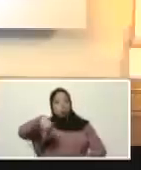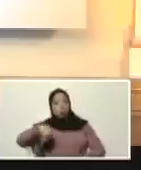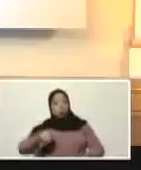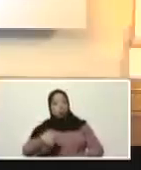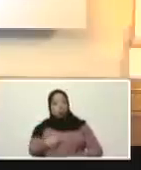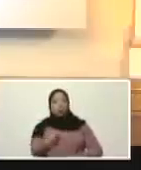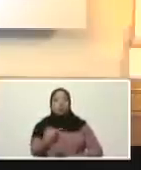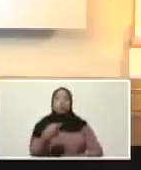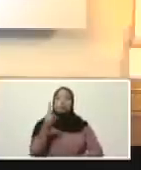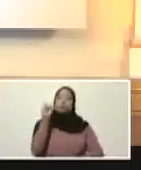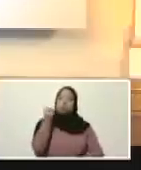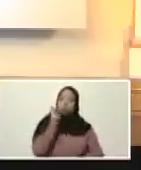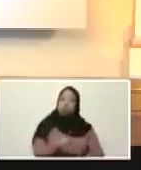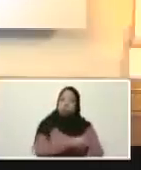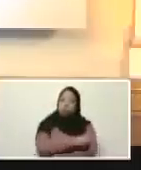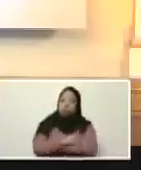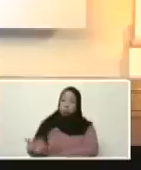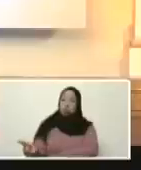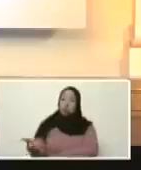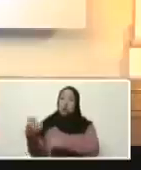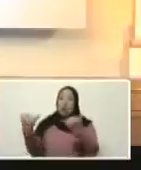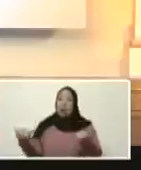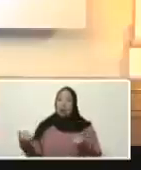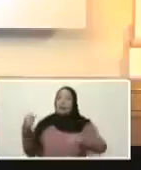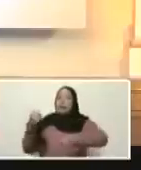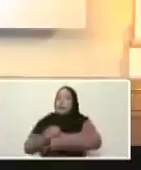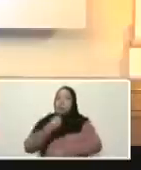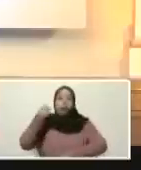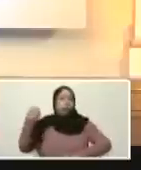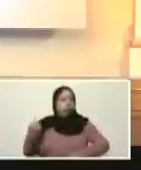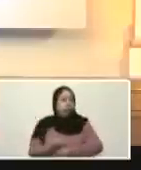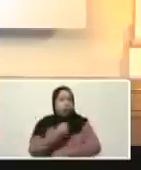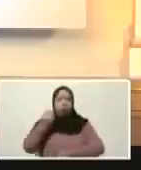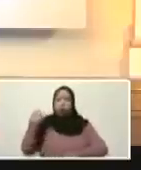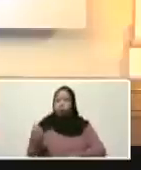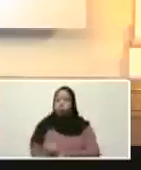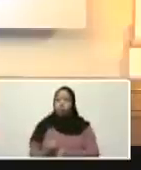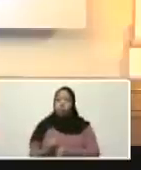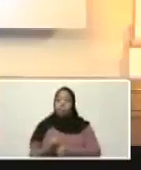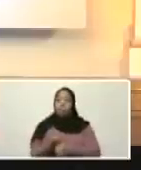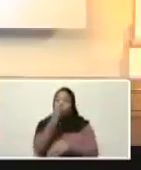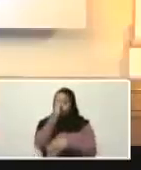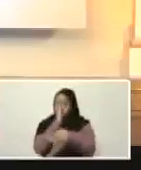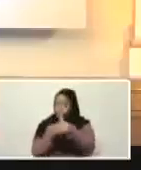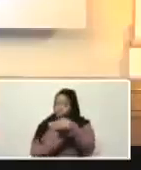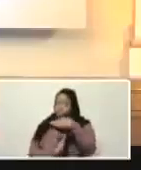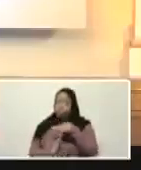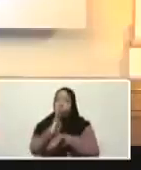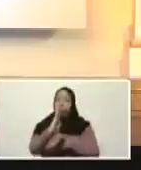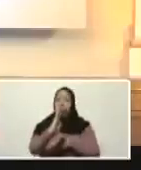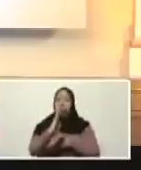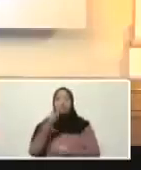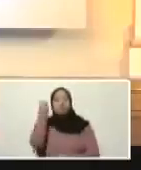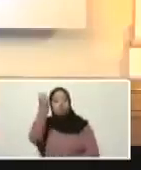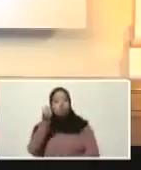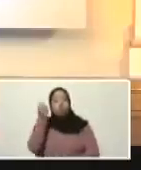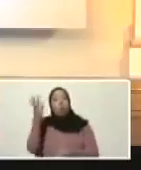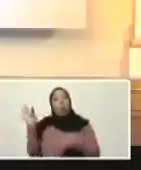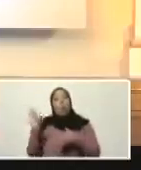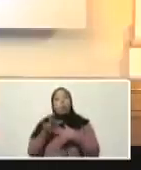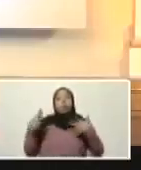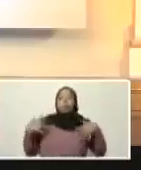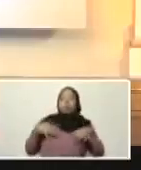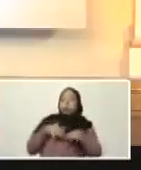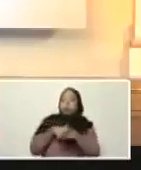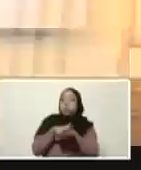les correspondió ascender en compromiso, en lealtad, en la capacidad de fusionarse con